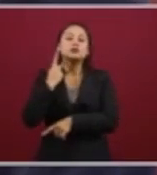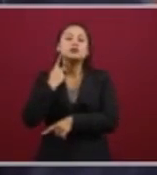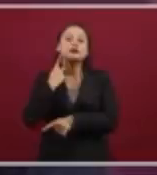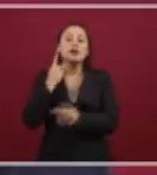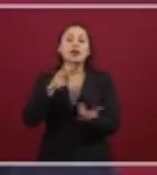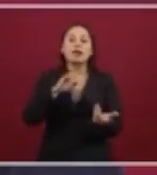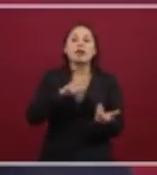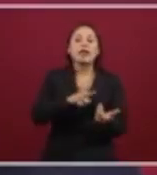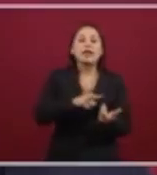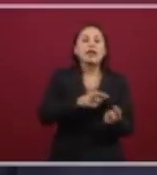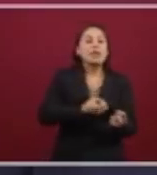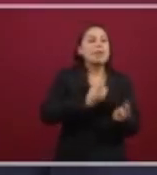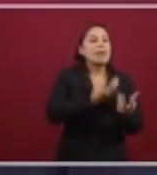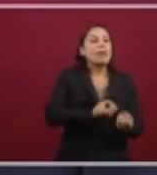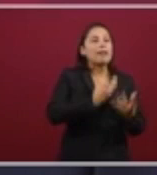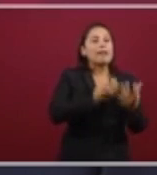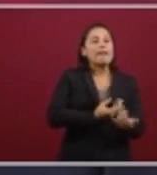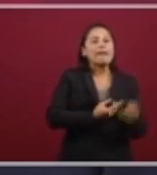la izquierda.